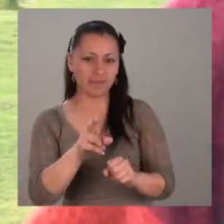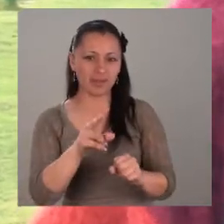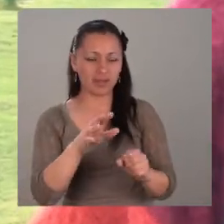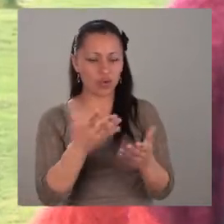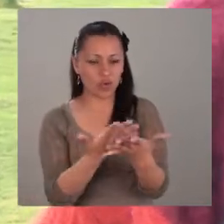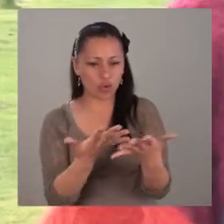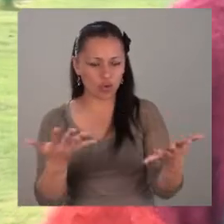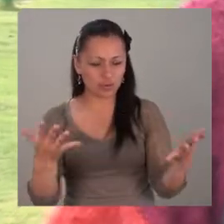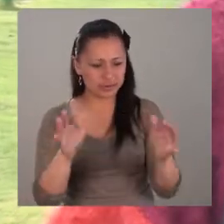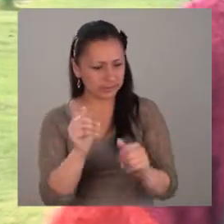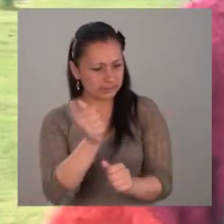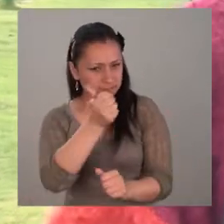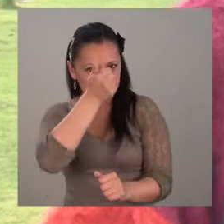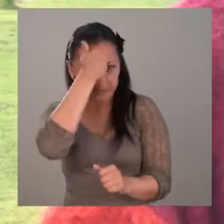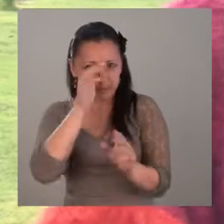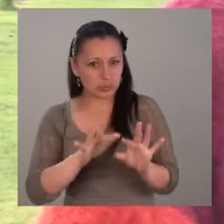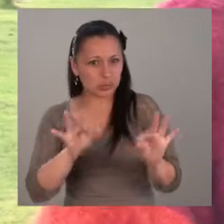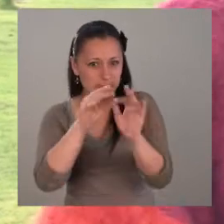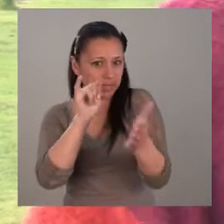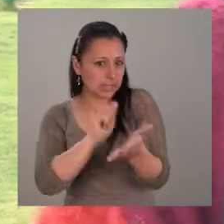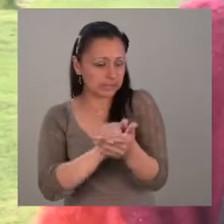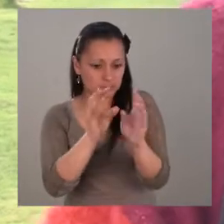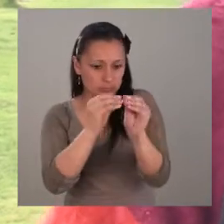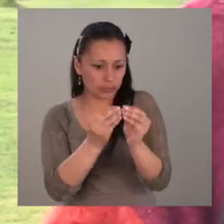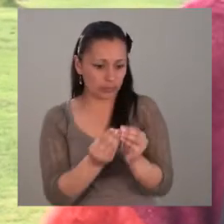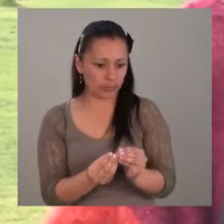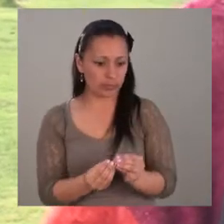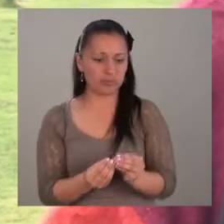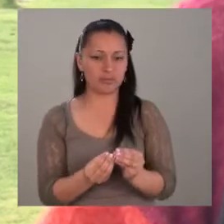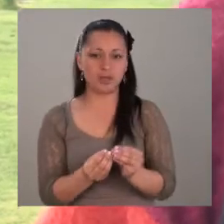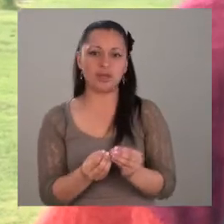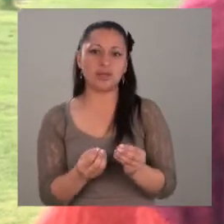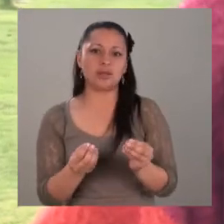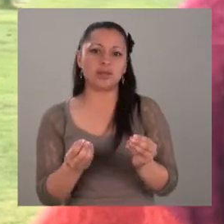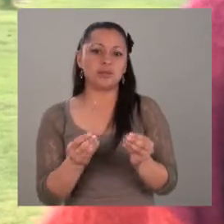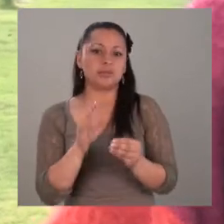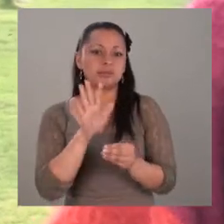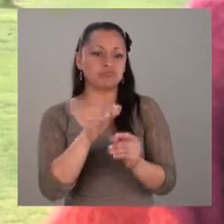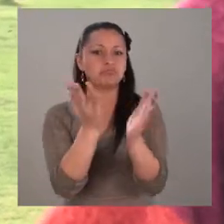el sagrado en esta manera. También